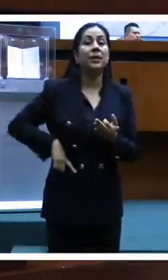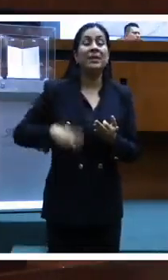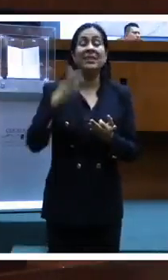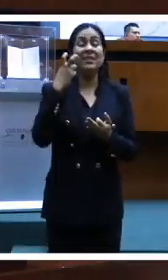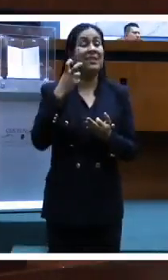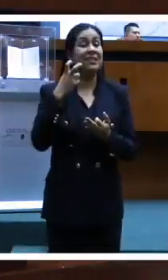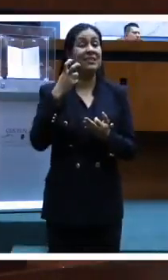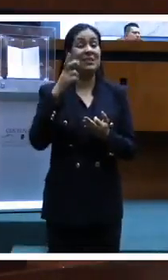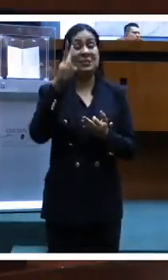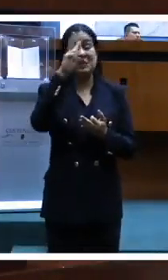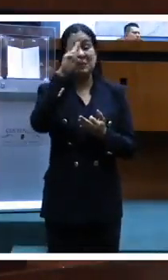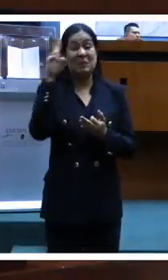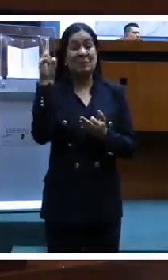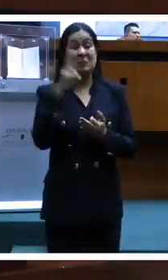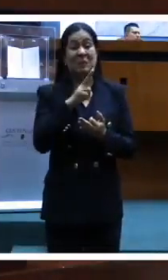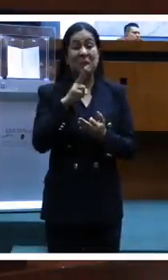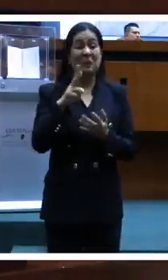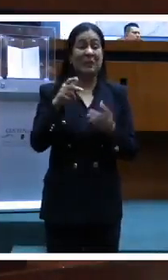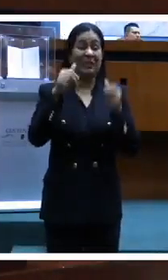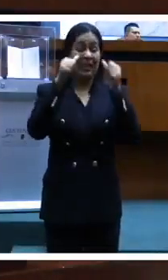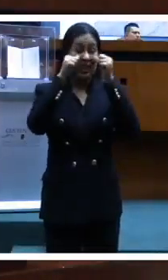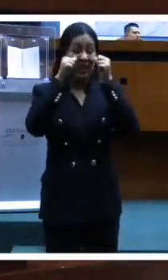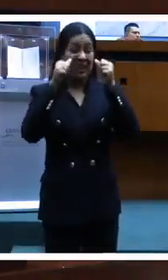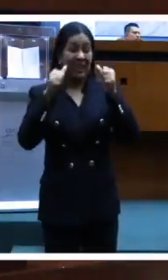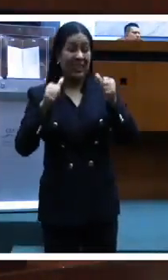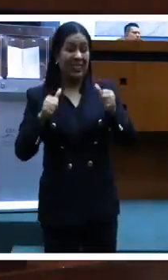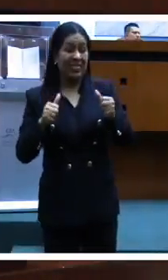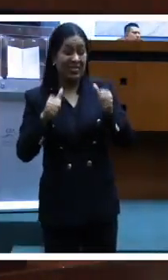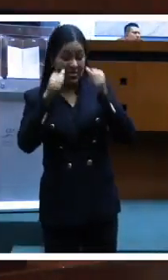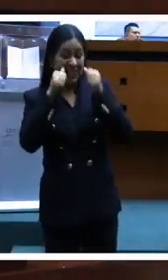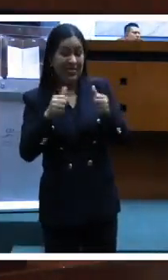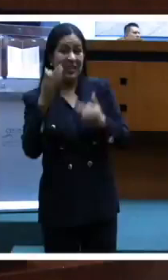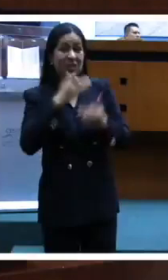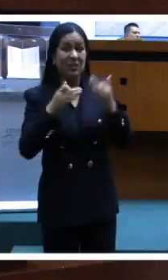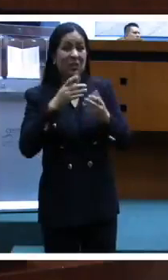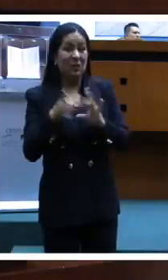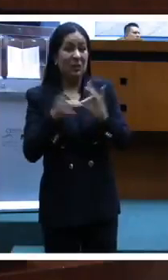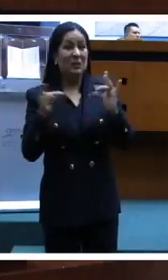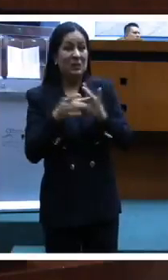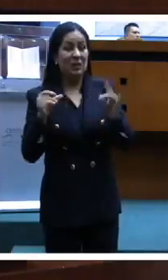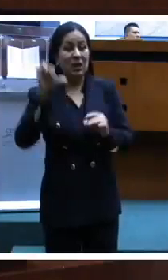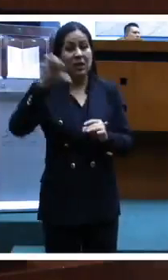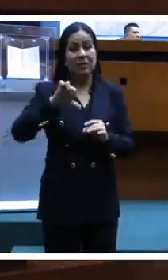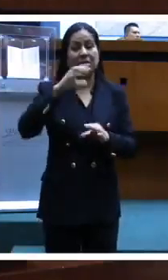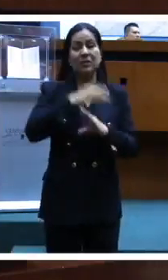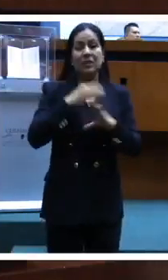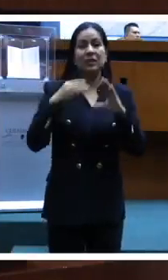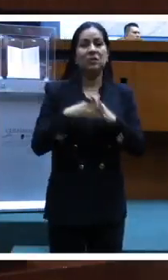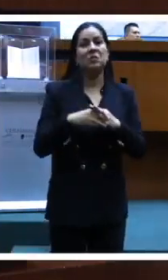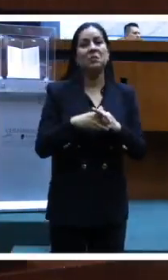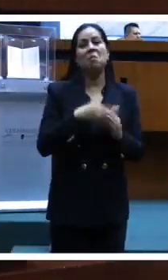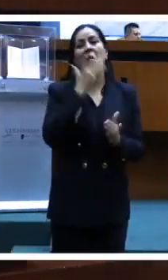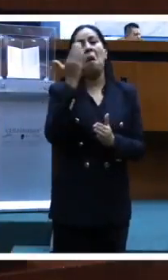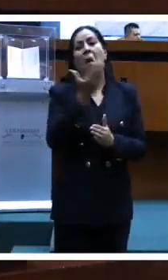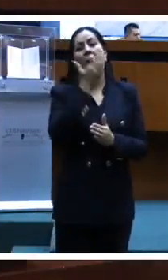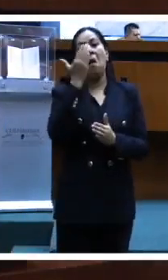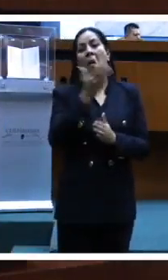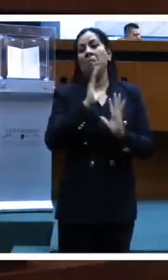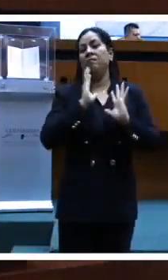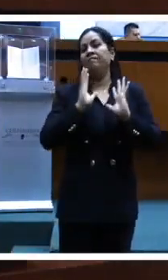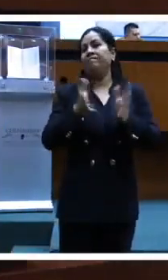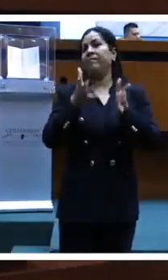fuera terroríficamente escuchar todo lo que han dicho el día de hoy, estas acciones están normalizadas y